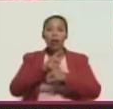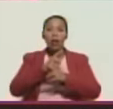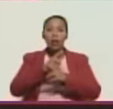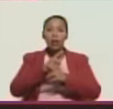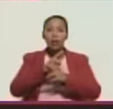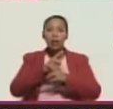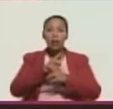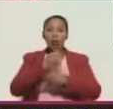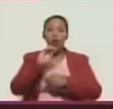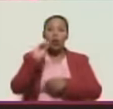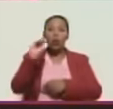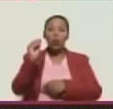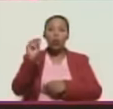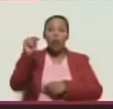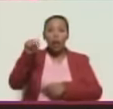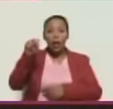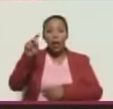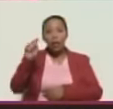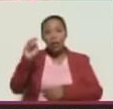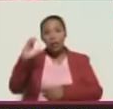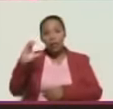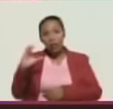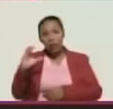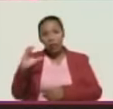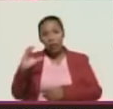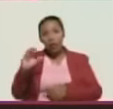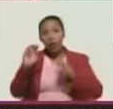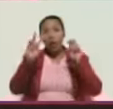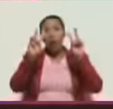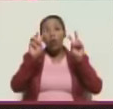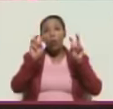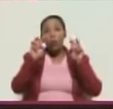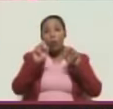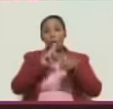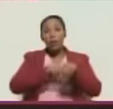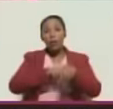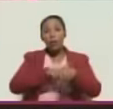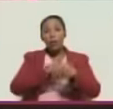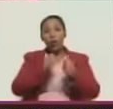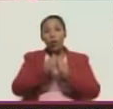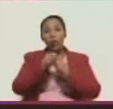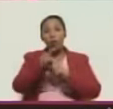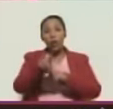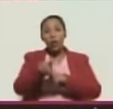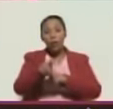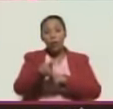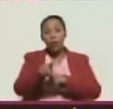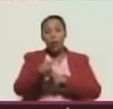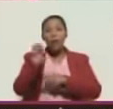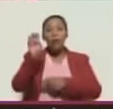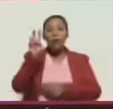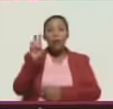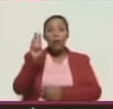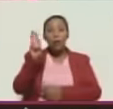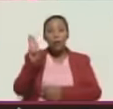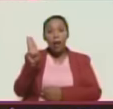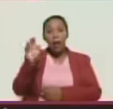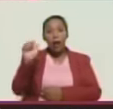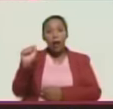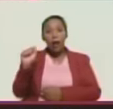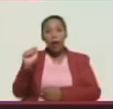un tc nuevo tiempo contigo bpa voluntad